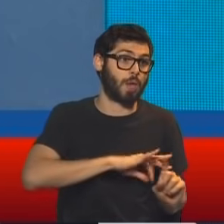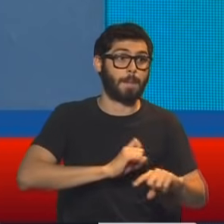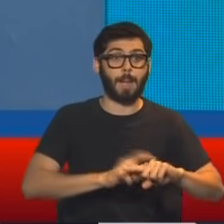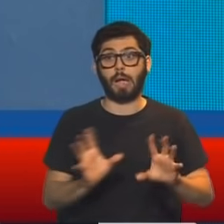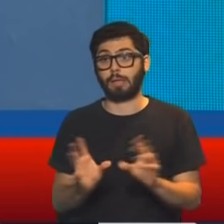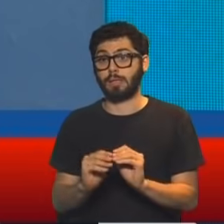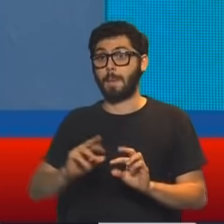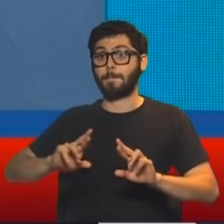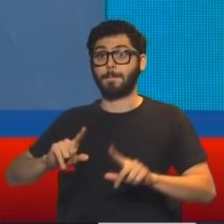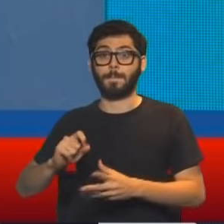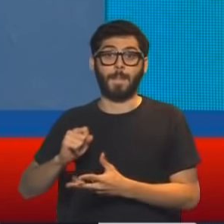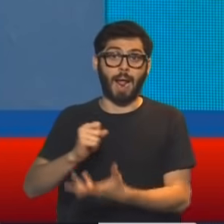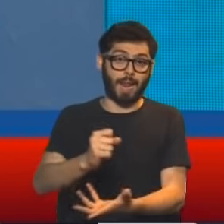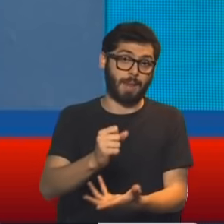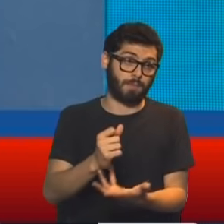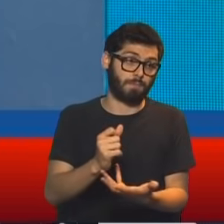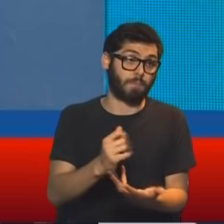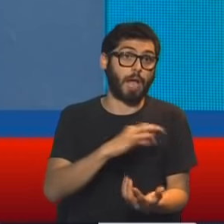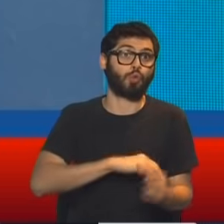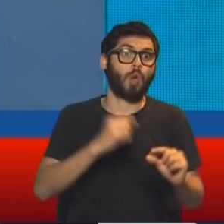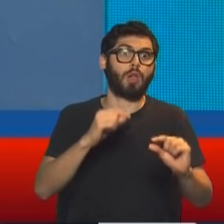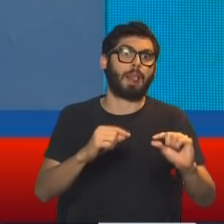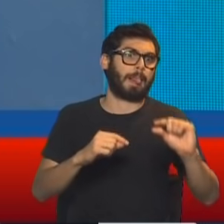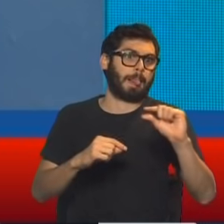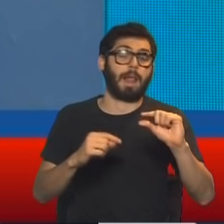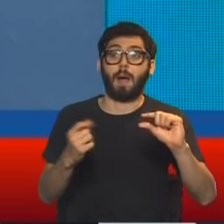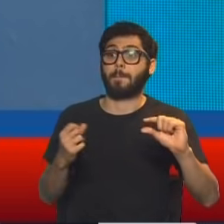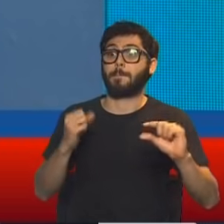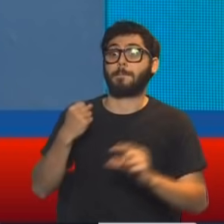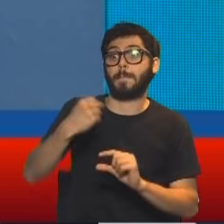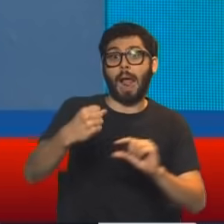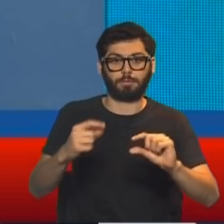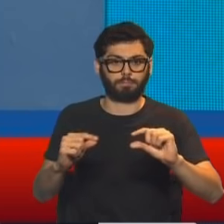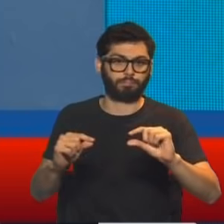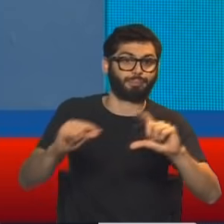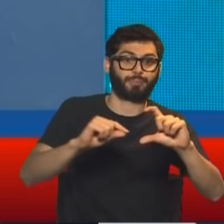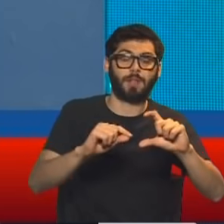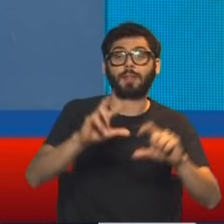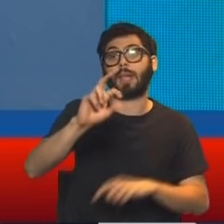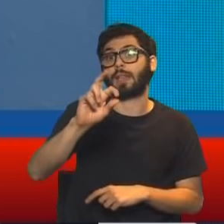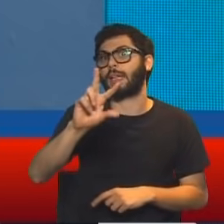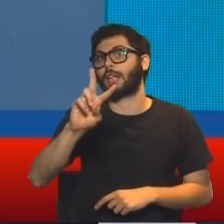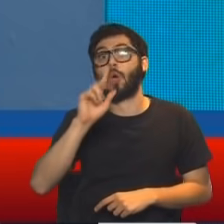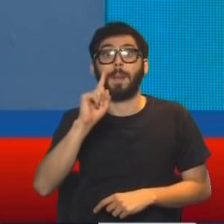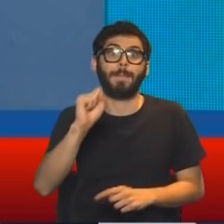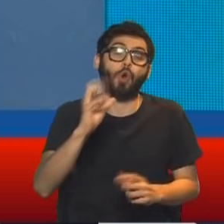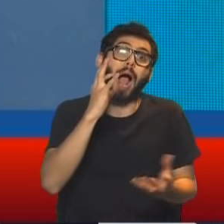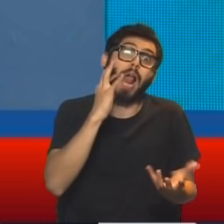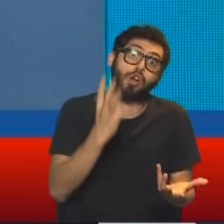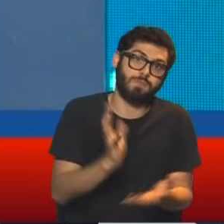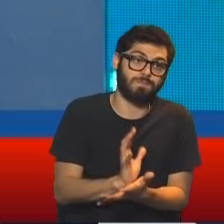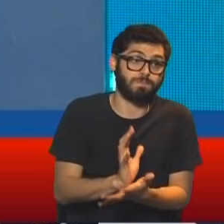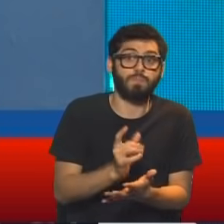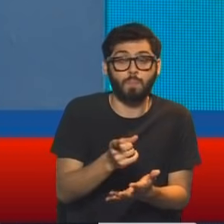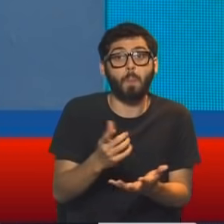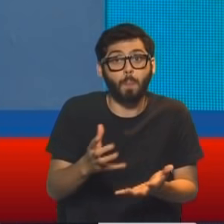que el salario llegue por lo menos un salario mínimo, ¿no? Estamos hablando de 30, 32 mil pesos, me parece que puede ser un